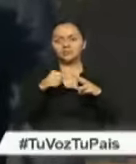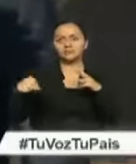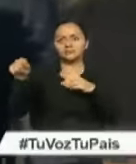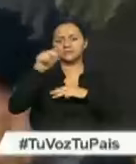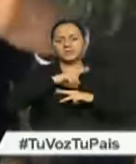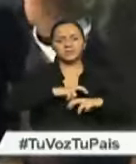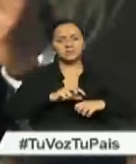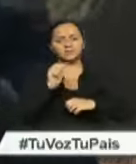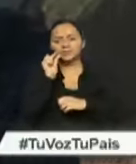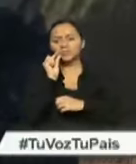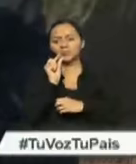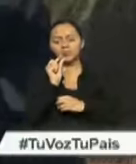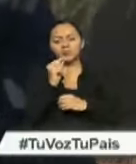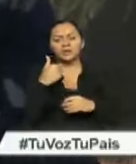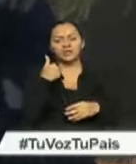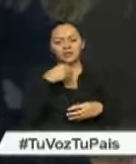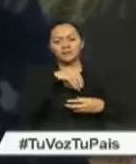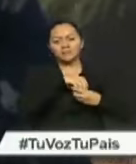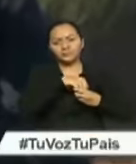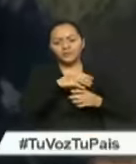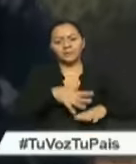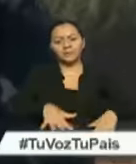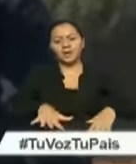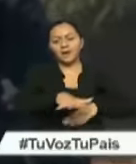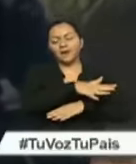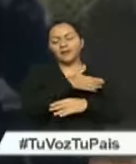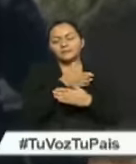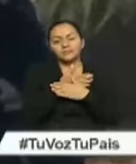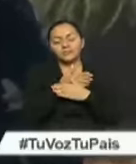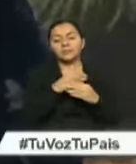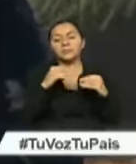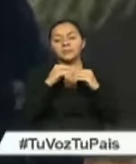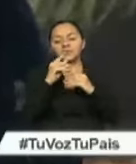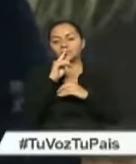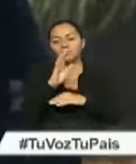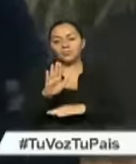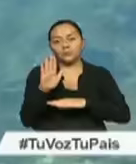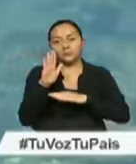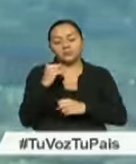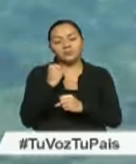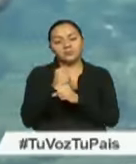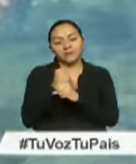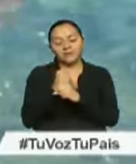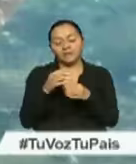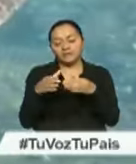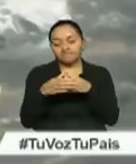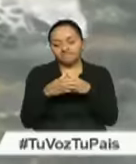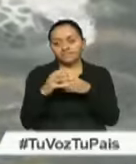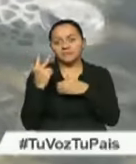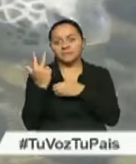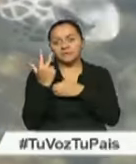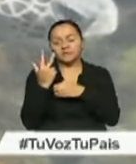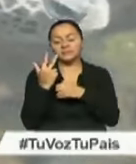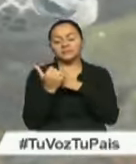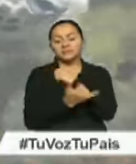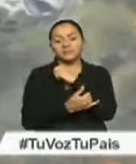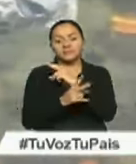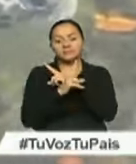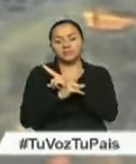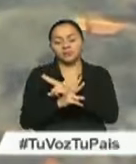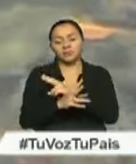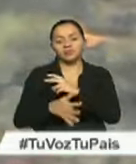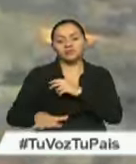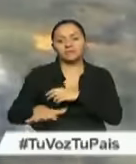investigado. ¿Cuántas riquezas tenemos en nuestros mares? También nos compromete a trabajar en conjunto para proteger esos